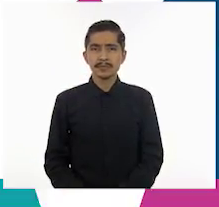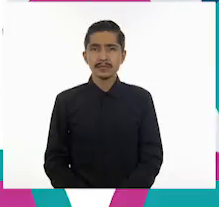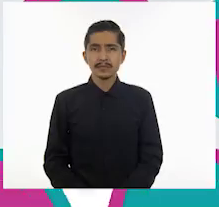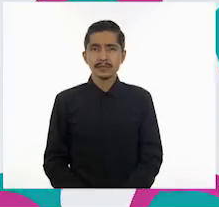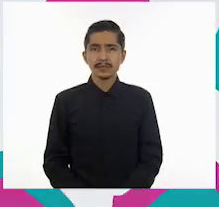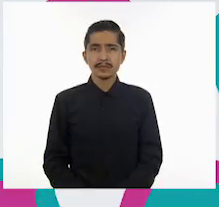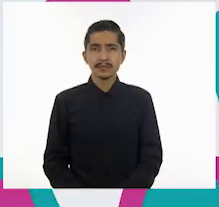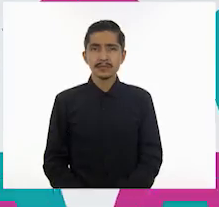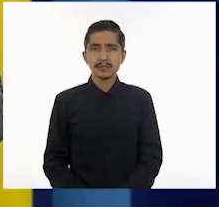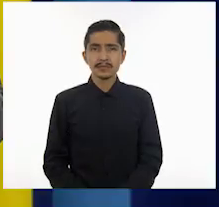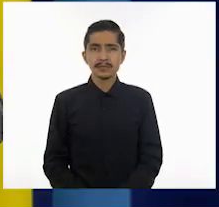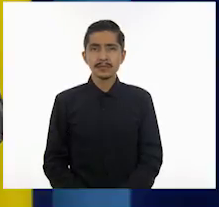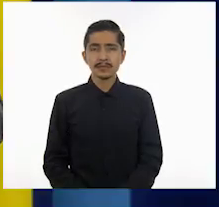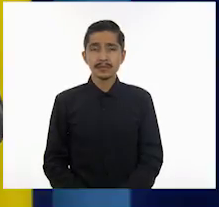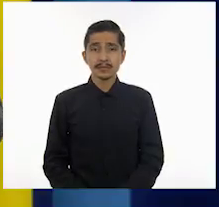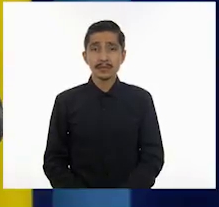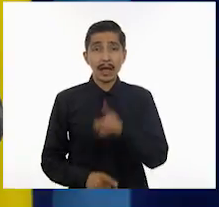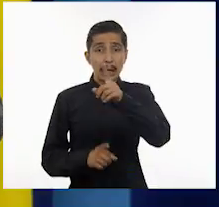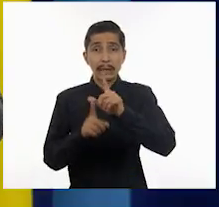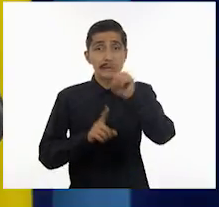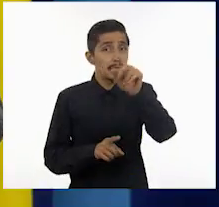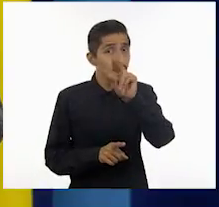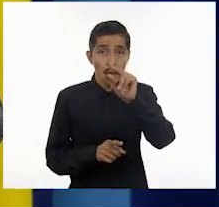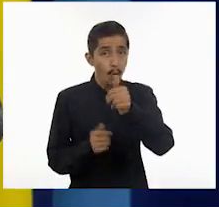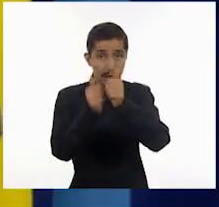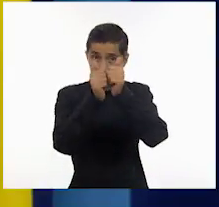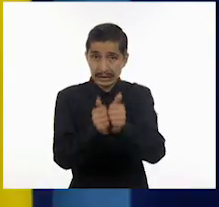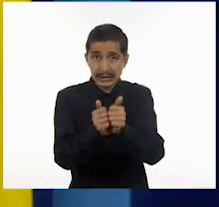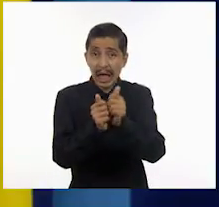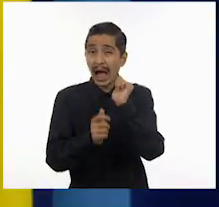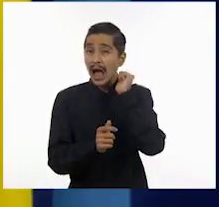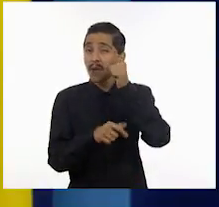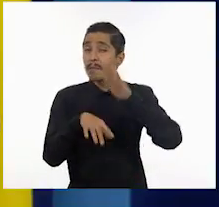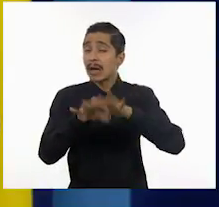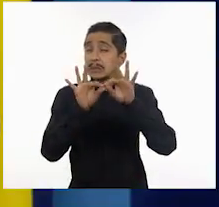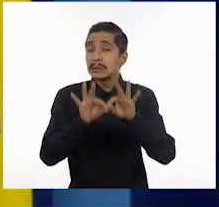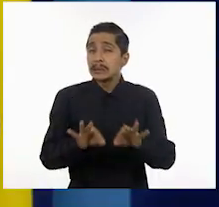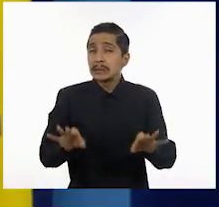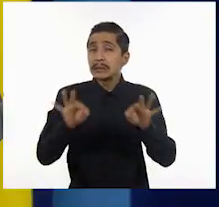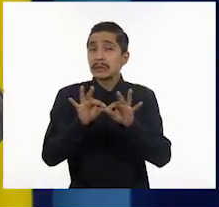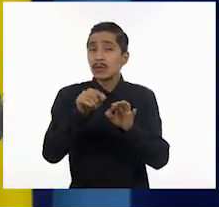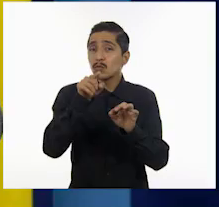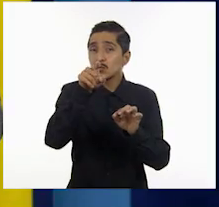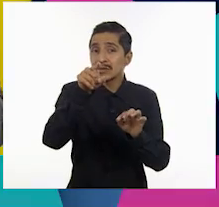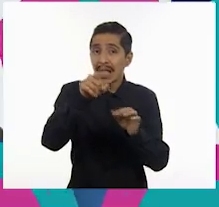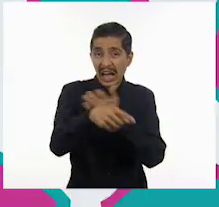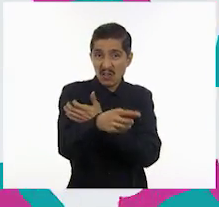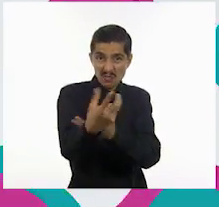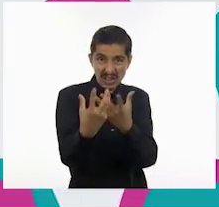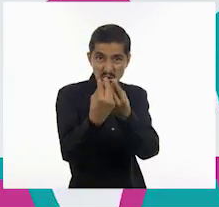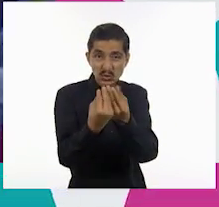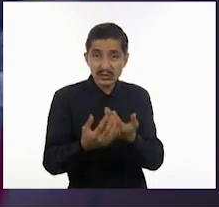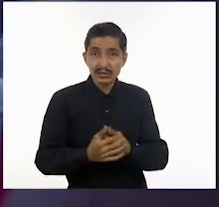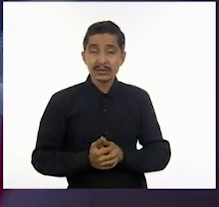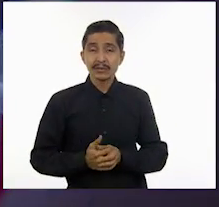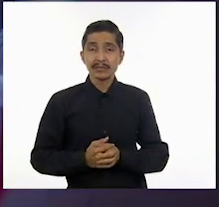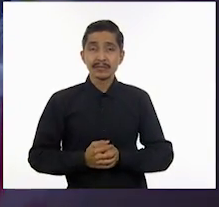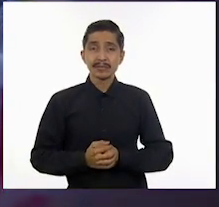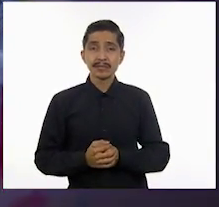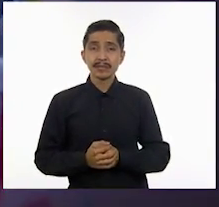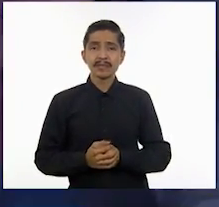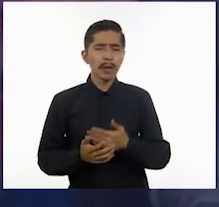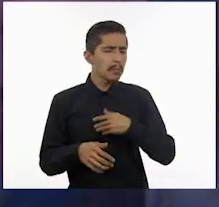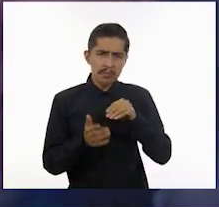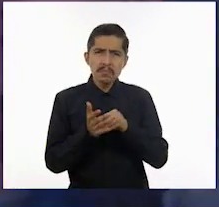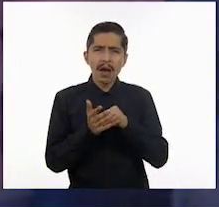aprendeencasa.cep.gov.mx. No se muevan de su lugar, tenemos algo muy importante para ustedes. Acompáñenos.